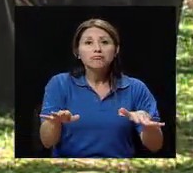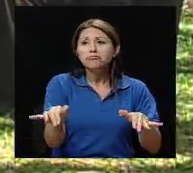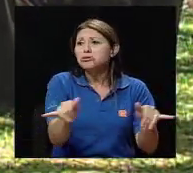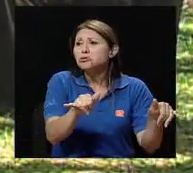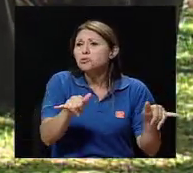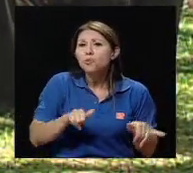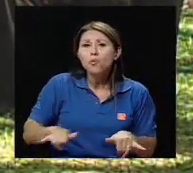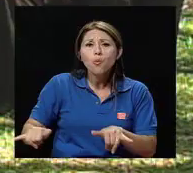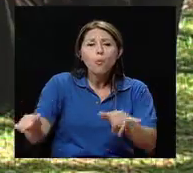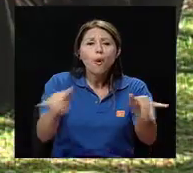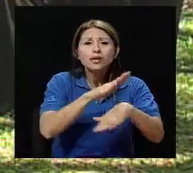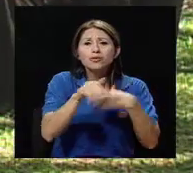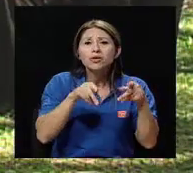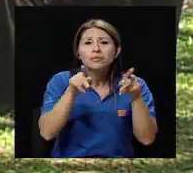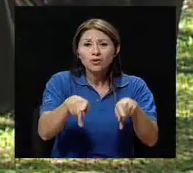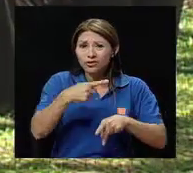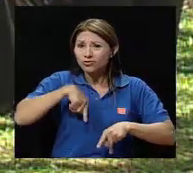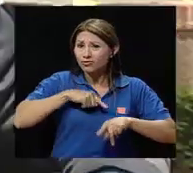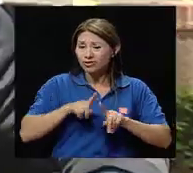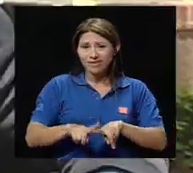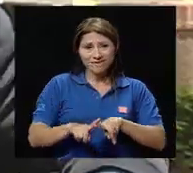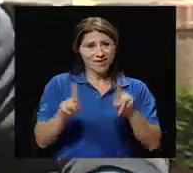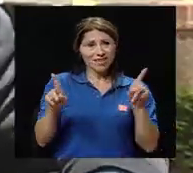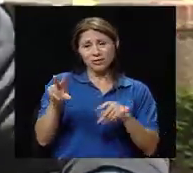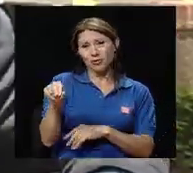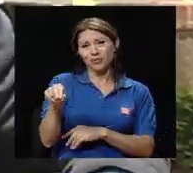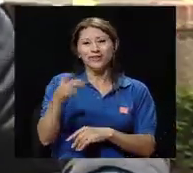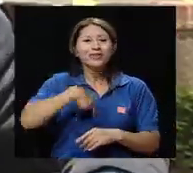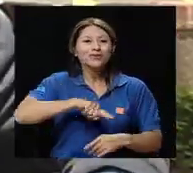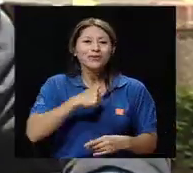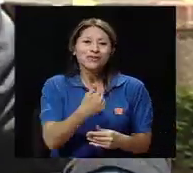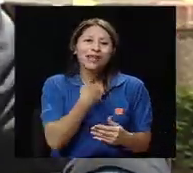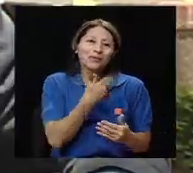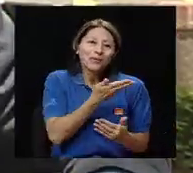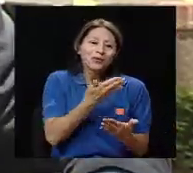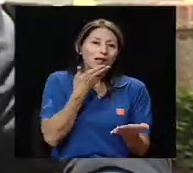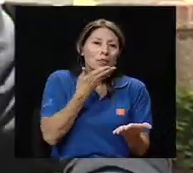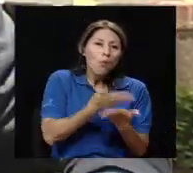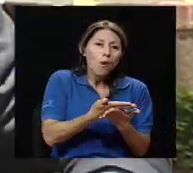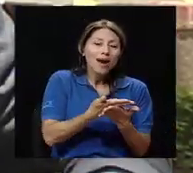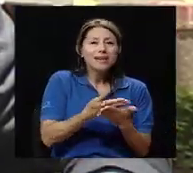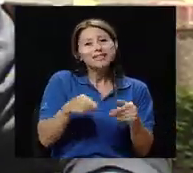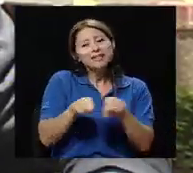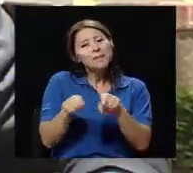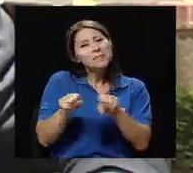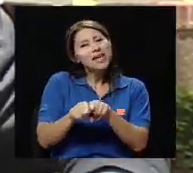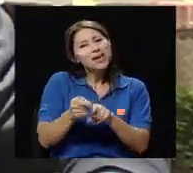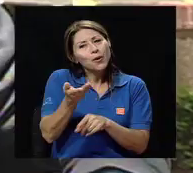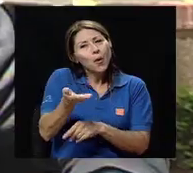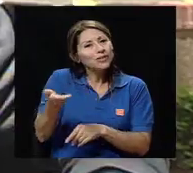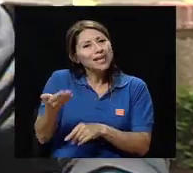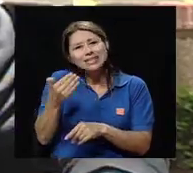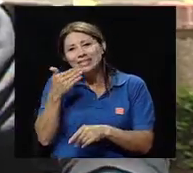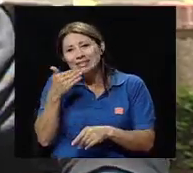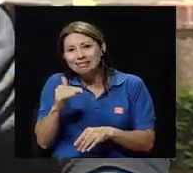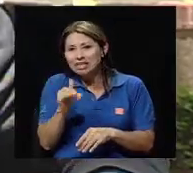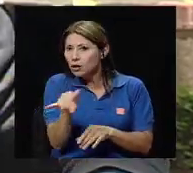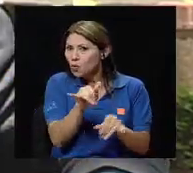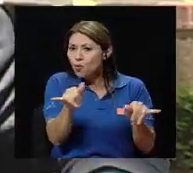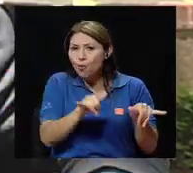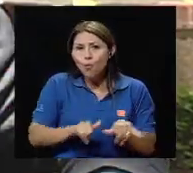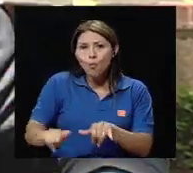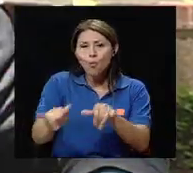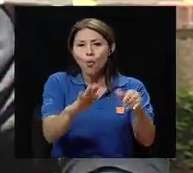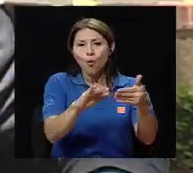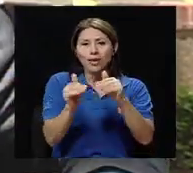nacional. Sí. Tenemos las cosas buenas y las cuestiones no tan buenas de la comunidad nacional. Entonces, si hay algo